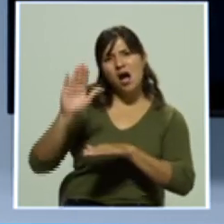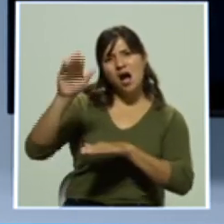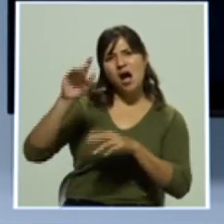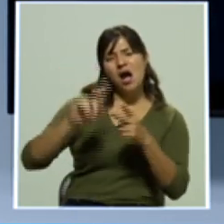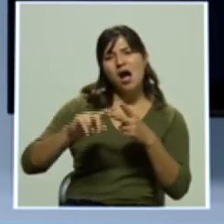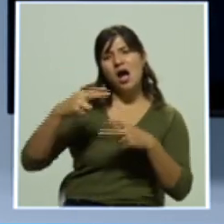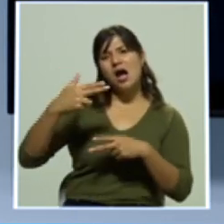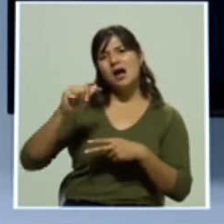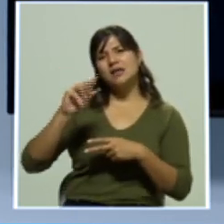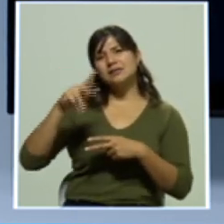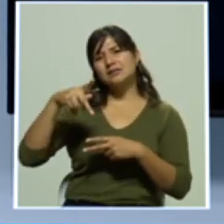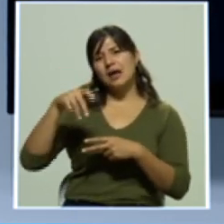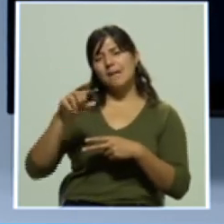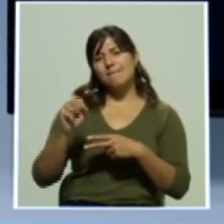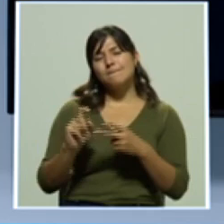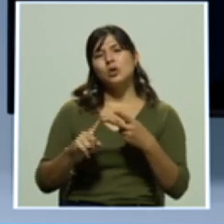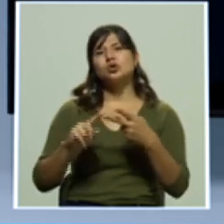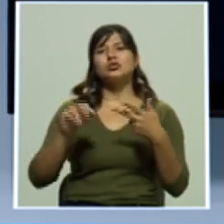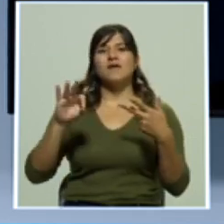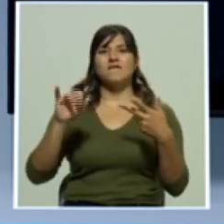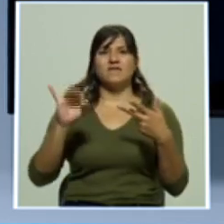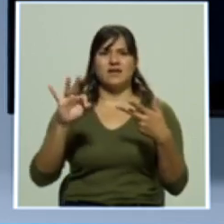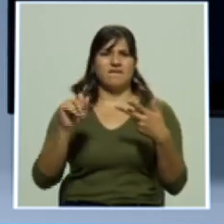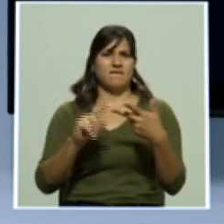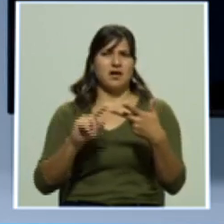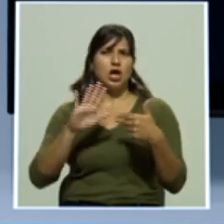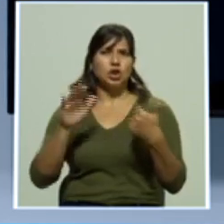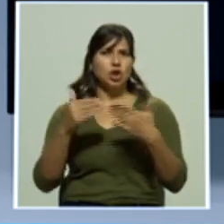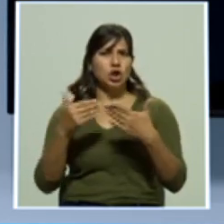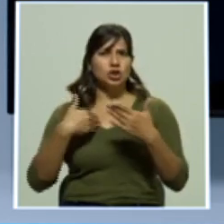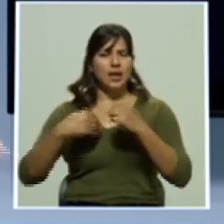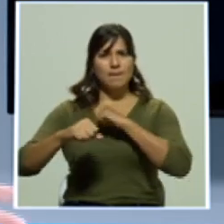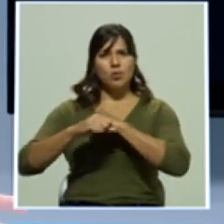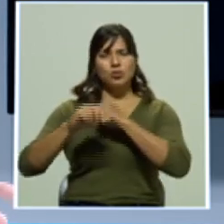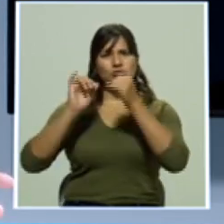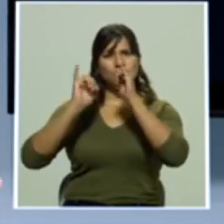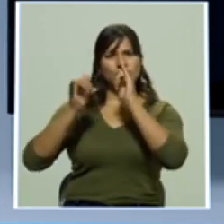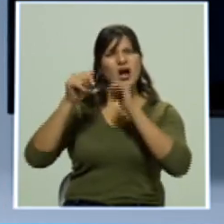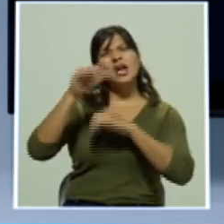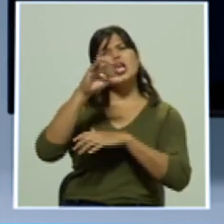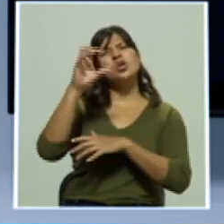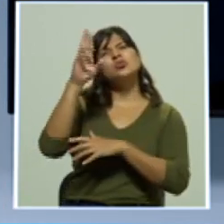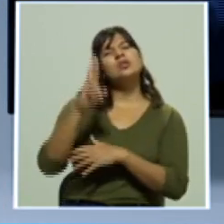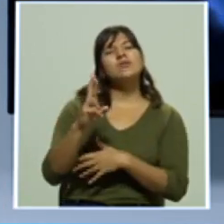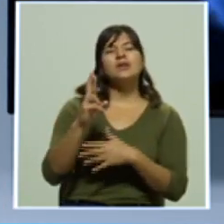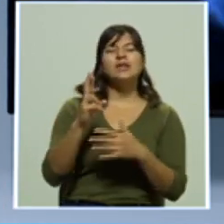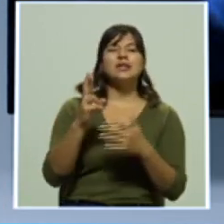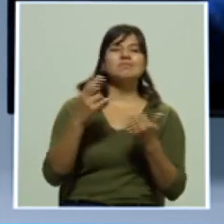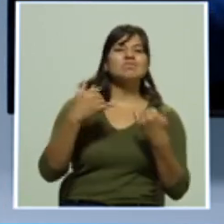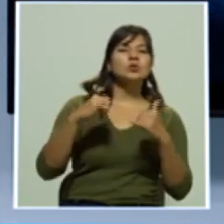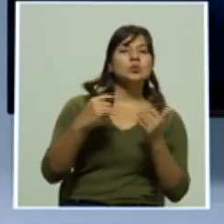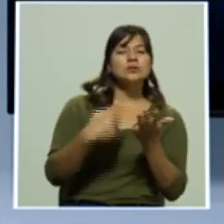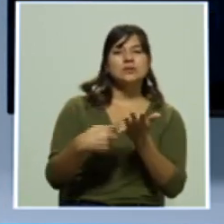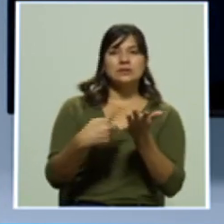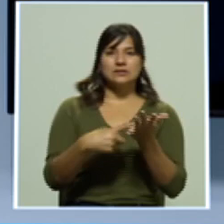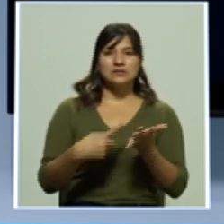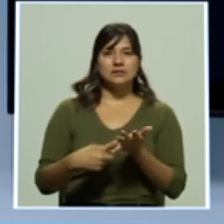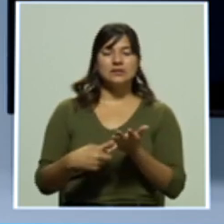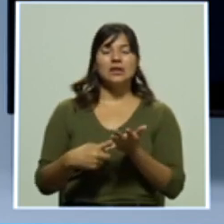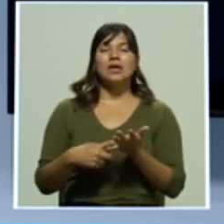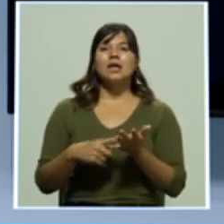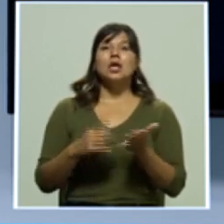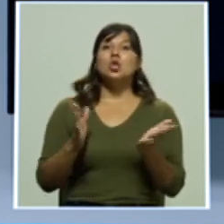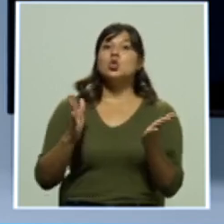misma FIFA, todos tienen ingresos de bebidas alcohólicas. Aquí en Costa Rica es un tema tabú, pero bueno, ya se está discutiendo, no hay como